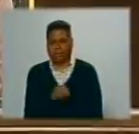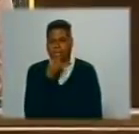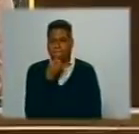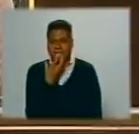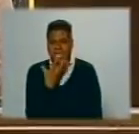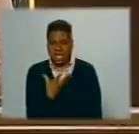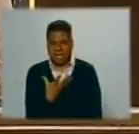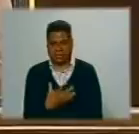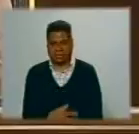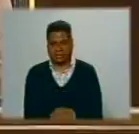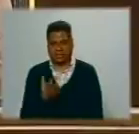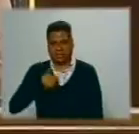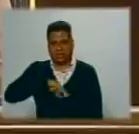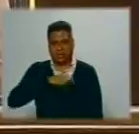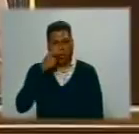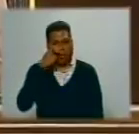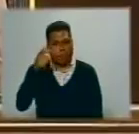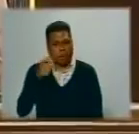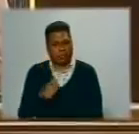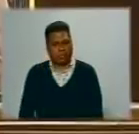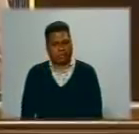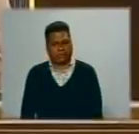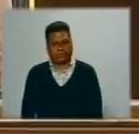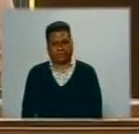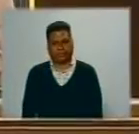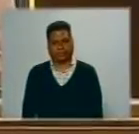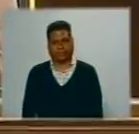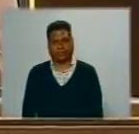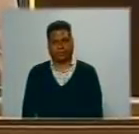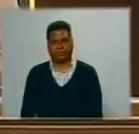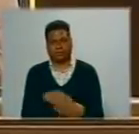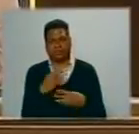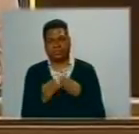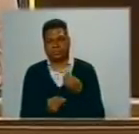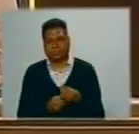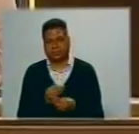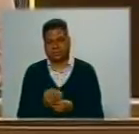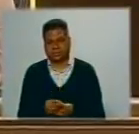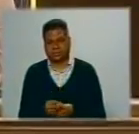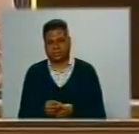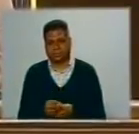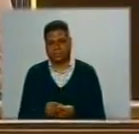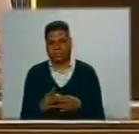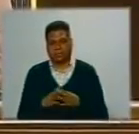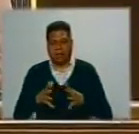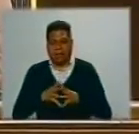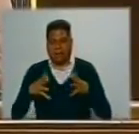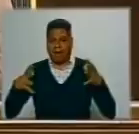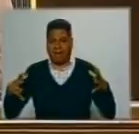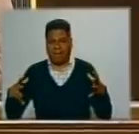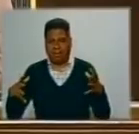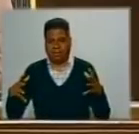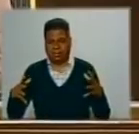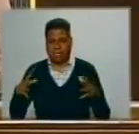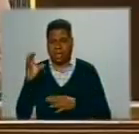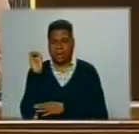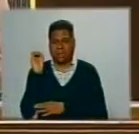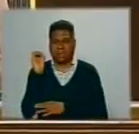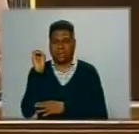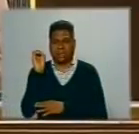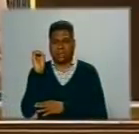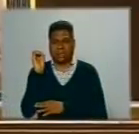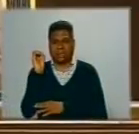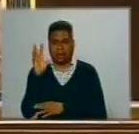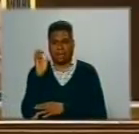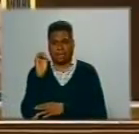de nuestro pueblo, en el marco de una intensa campaña internacional